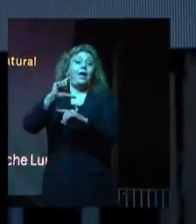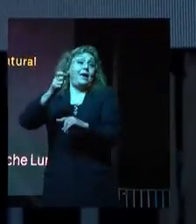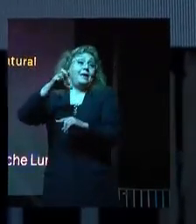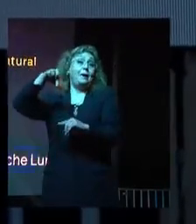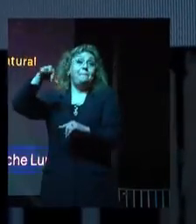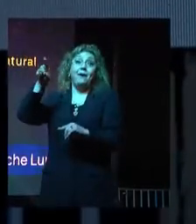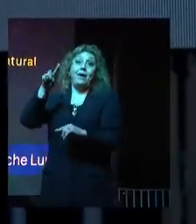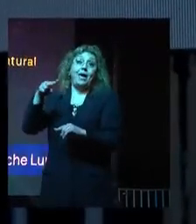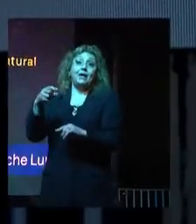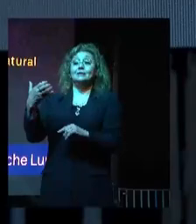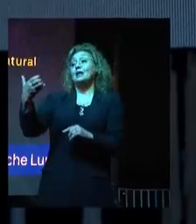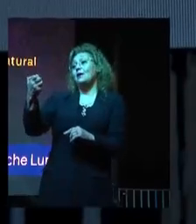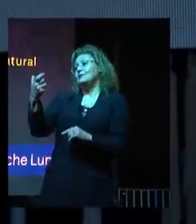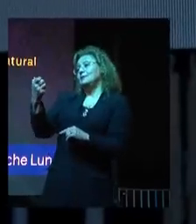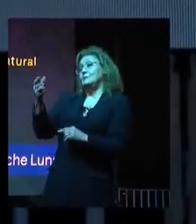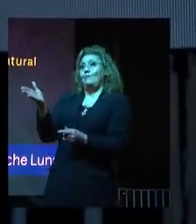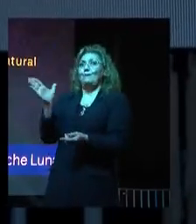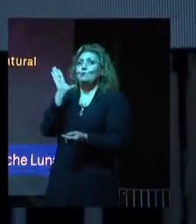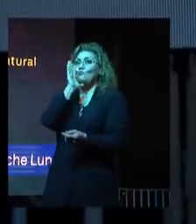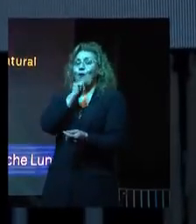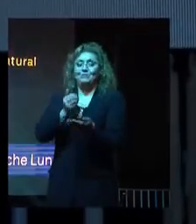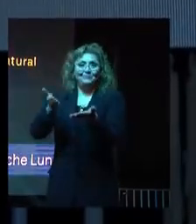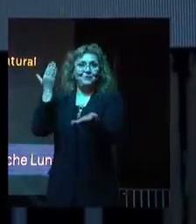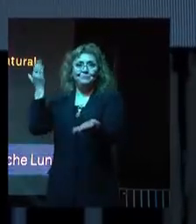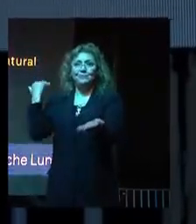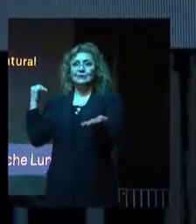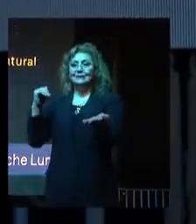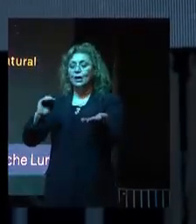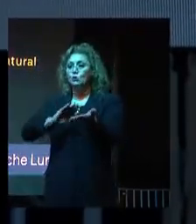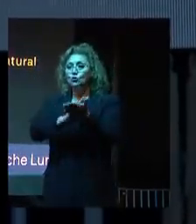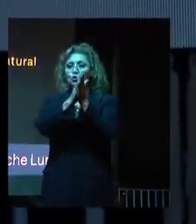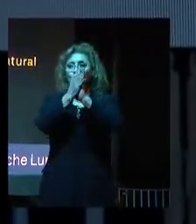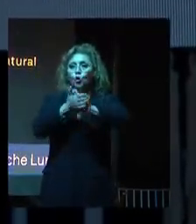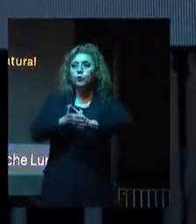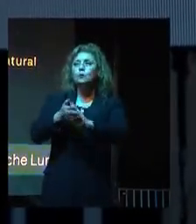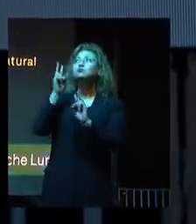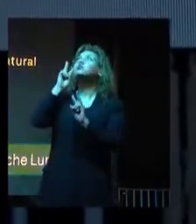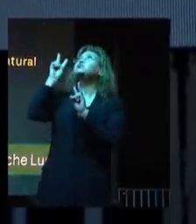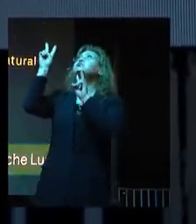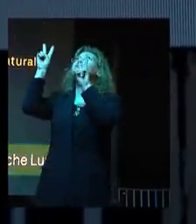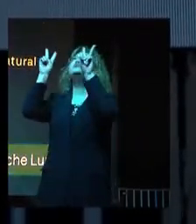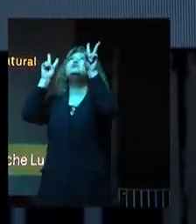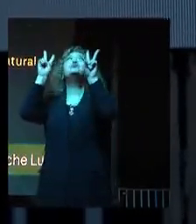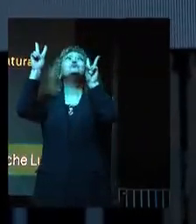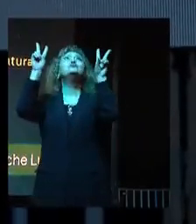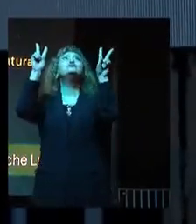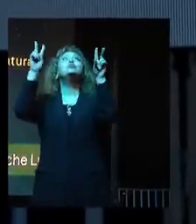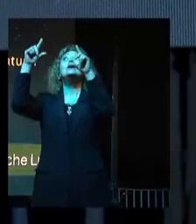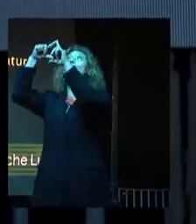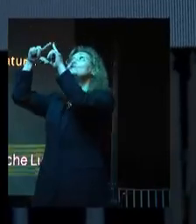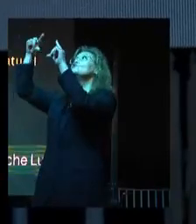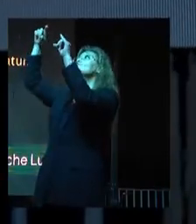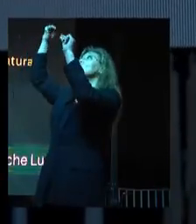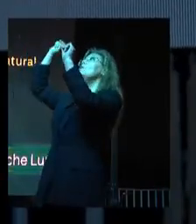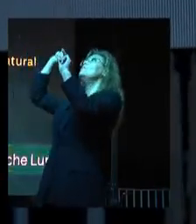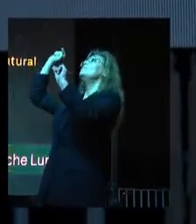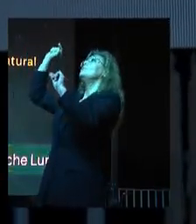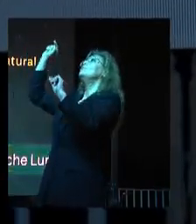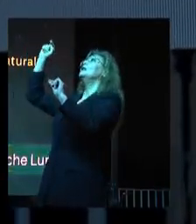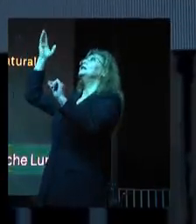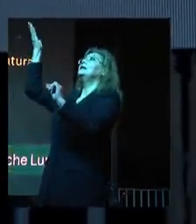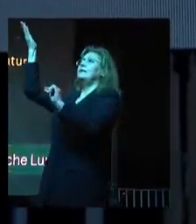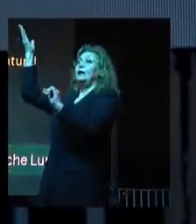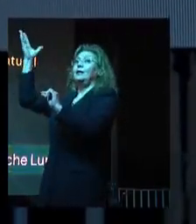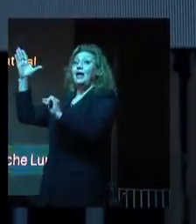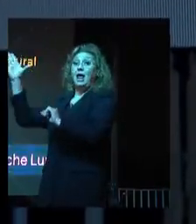había celular en esa época, nada. Entonces, era todo a ojo mirando el cielo. Y la luna, obviamente,